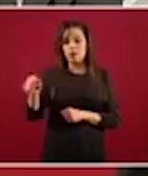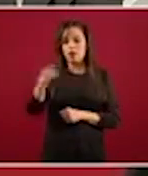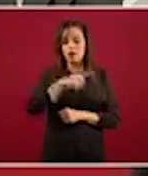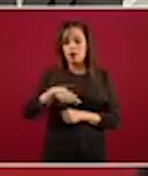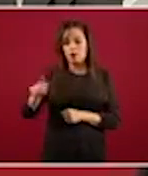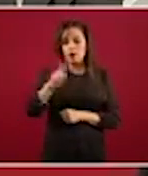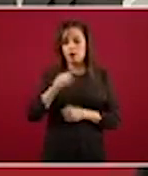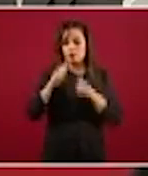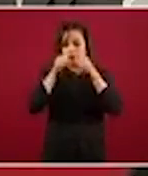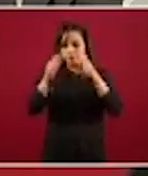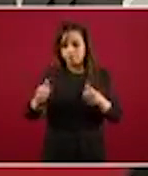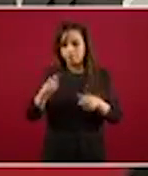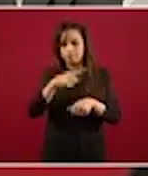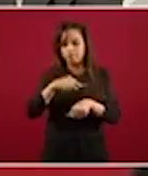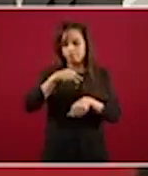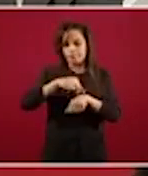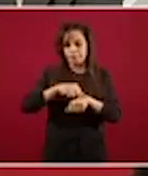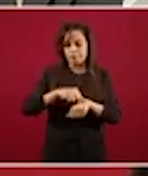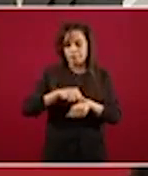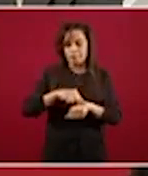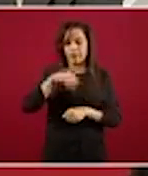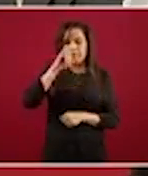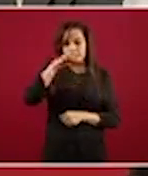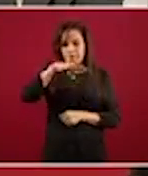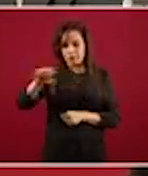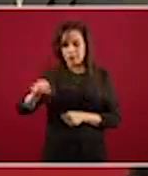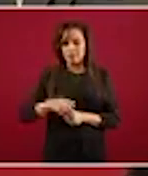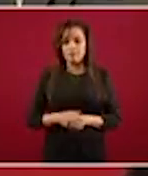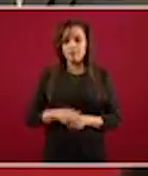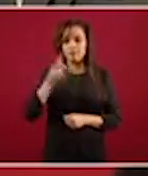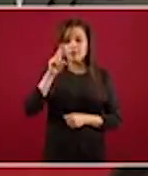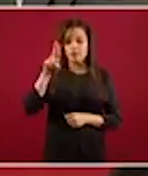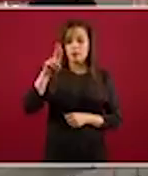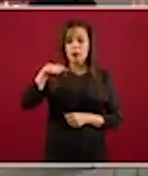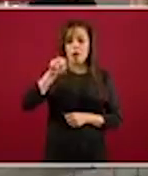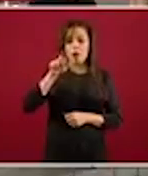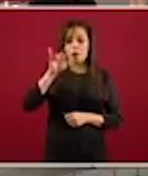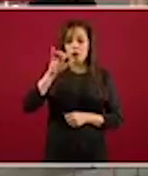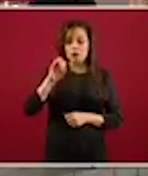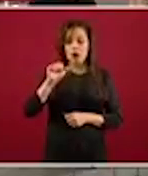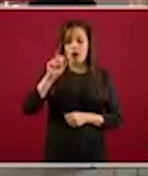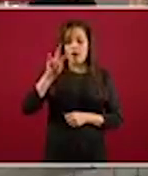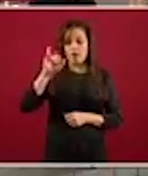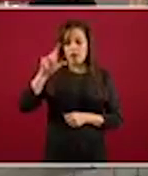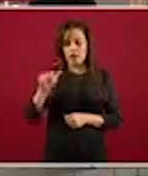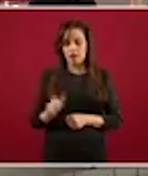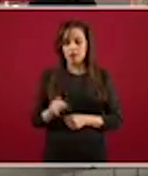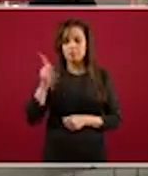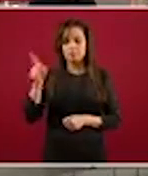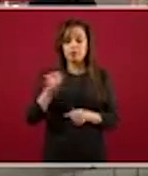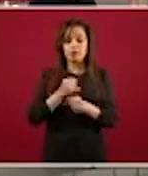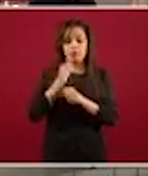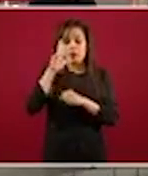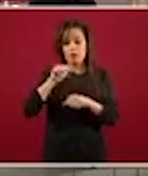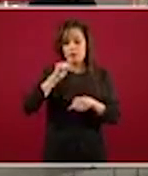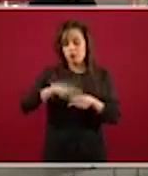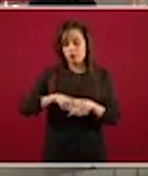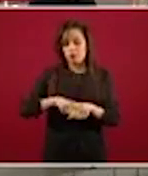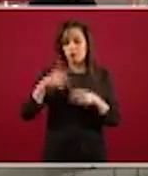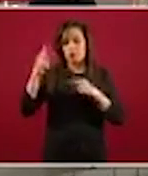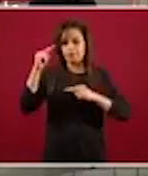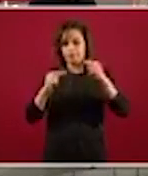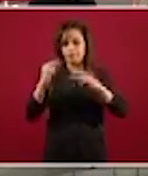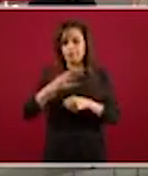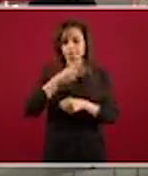médicas del Instituto Mexicano del Seguro Social. El doctor Mauricio Hernández Ávila, quien es investigador nacional, nivel 3, doctor